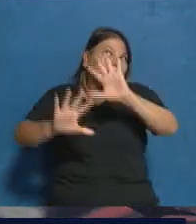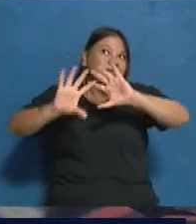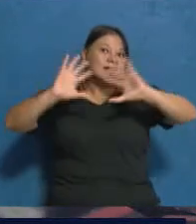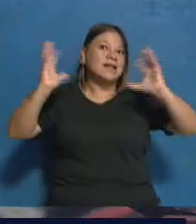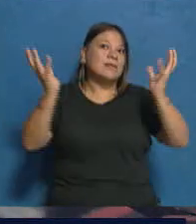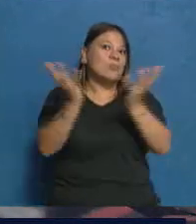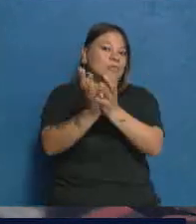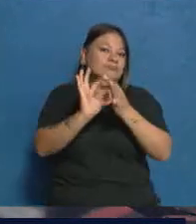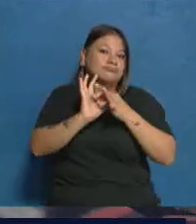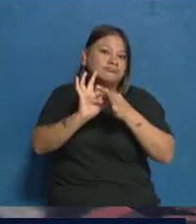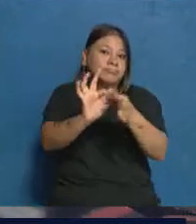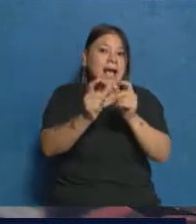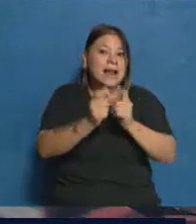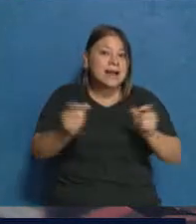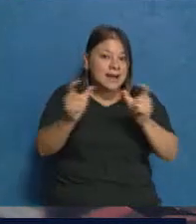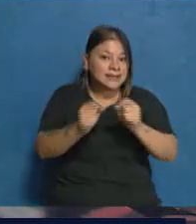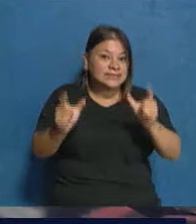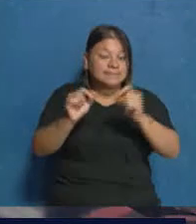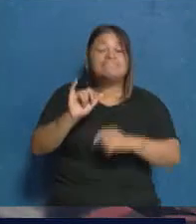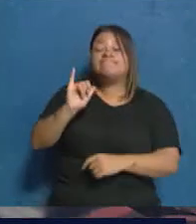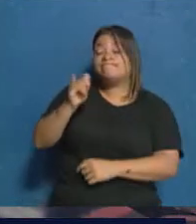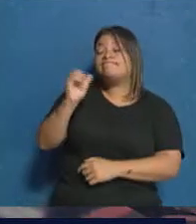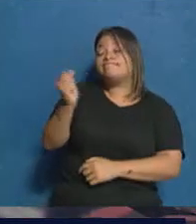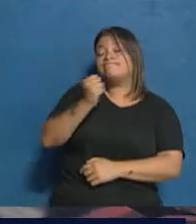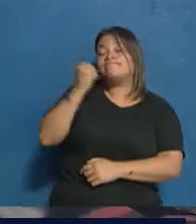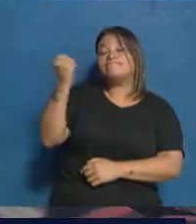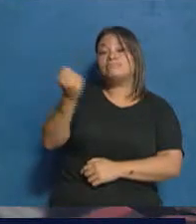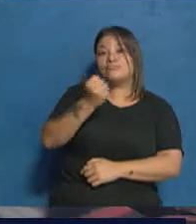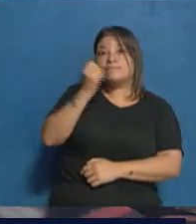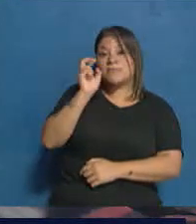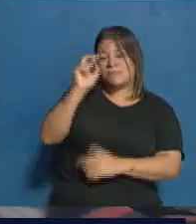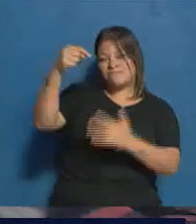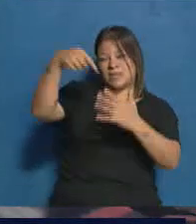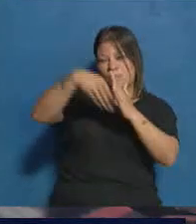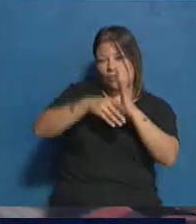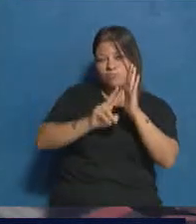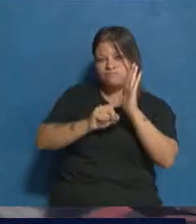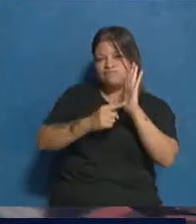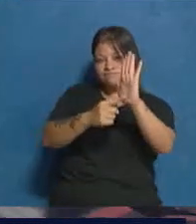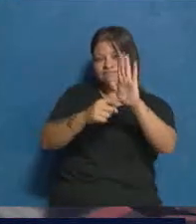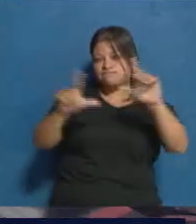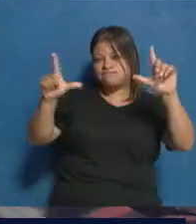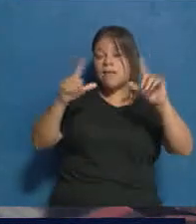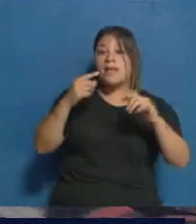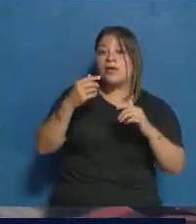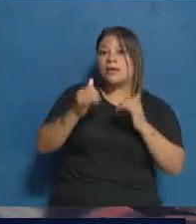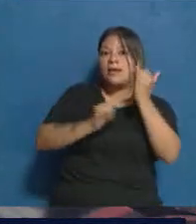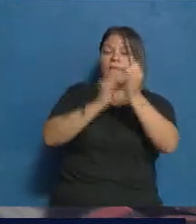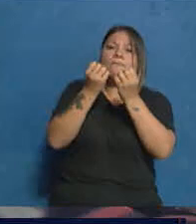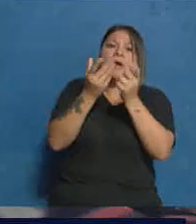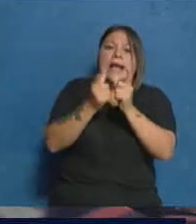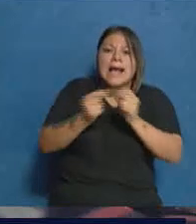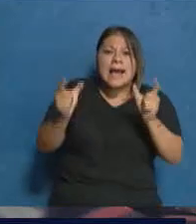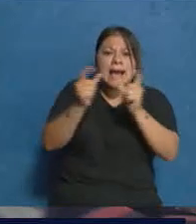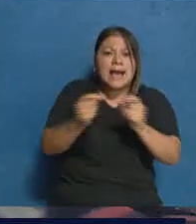en relación al cáncer. Claro, fíjense lo importante de esta investigación y vemos el detalle de lo que hablamos. ¿Por qué? Porque el cáncer es una